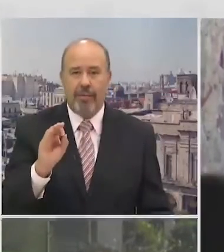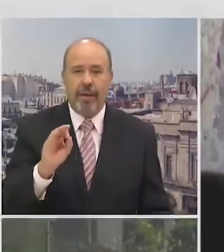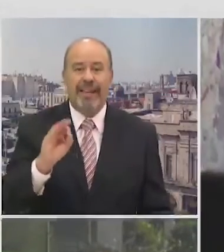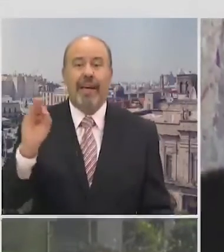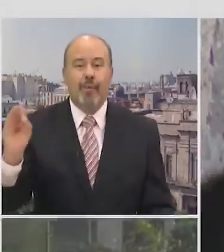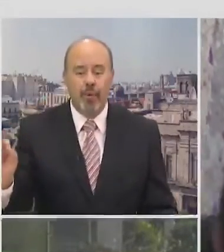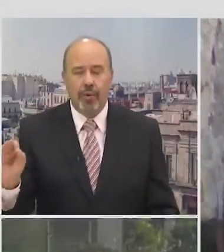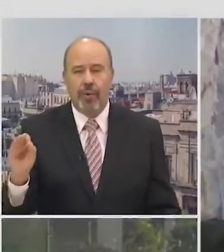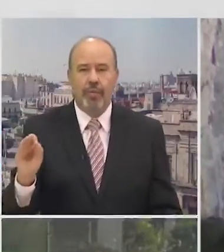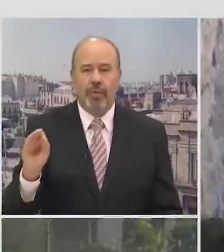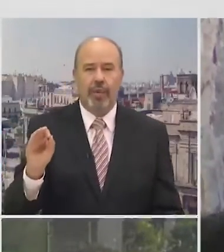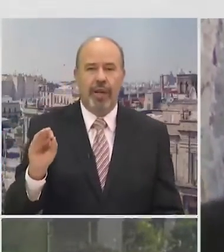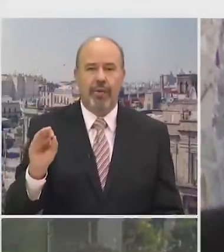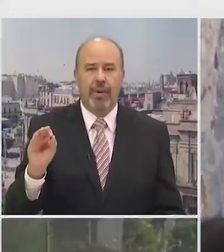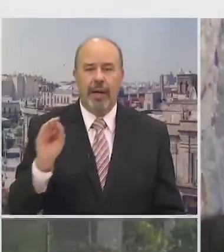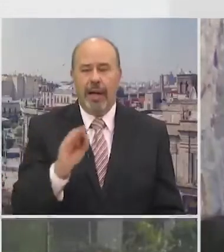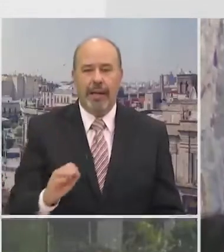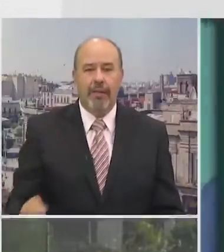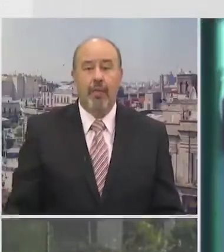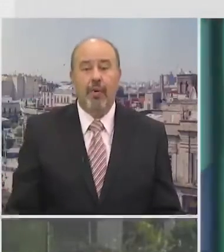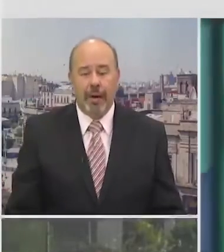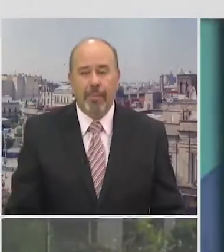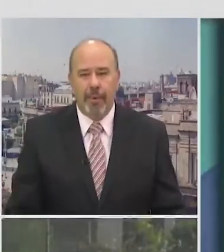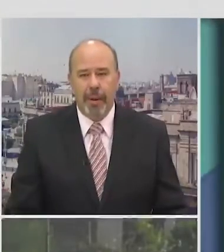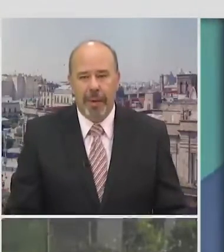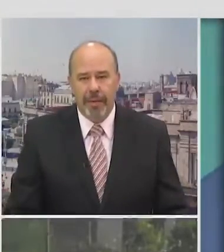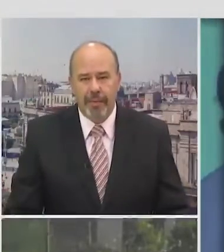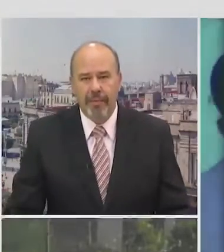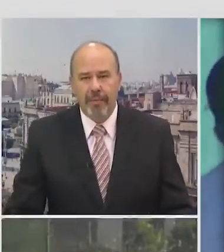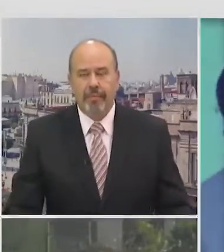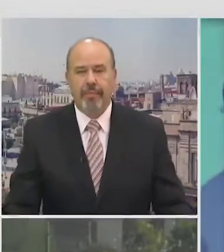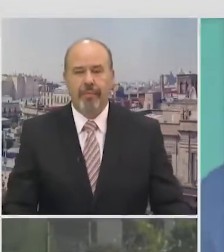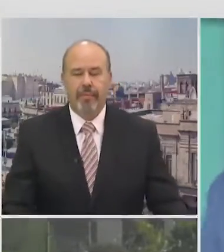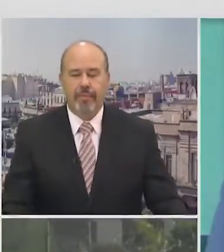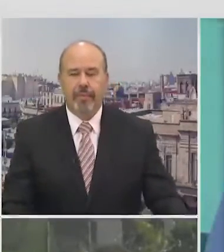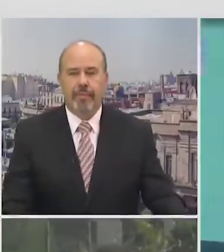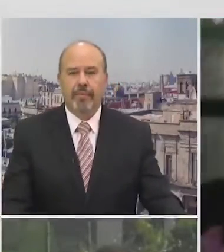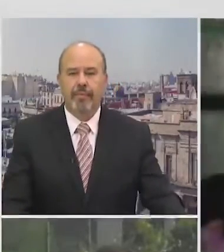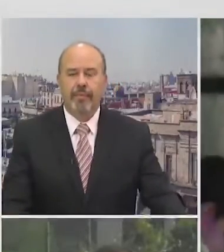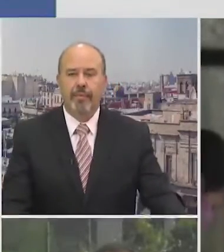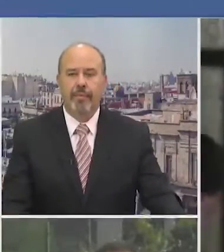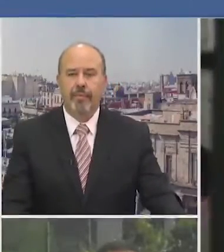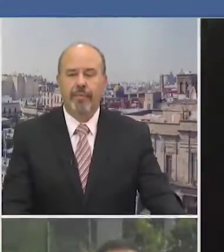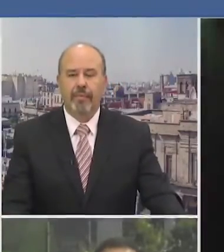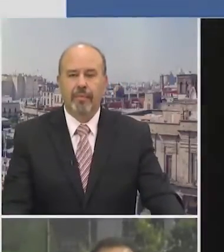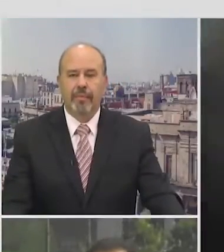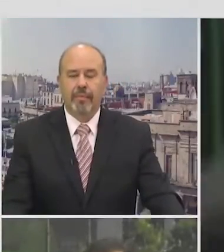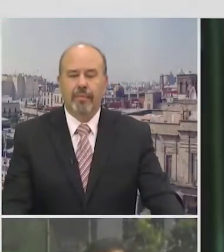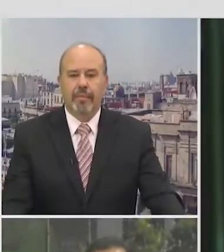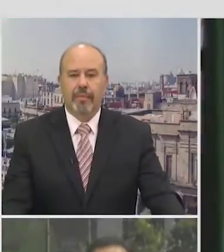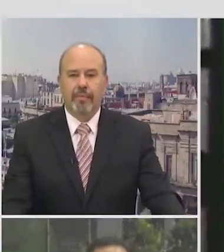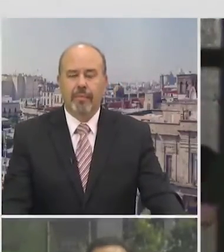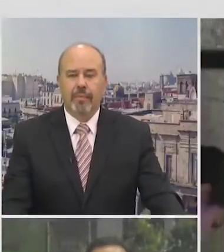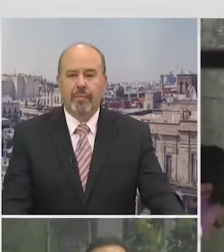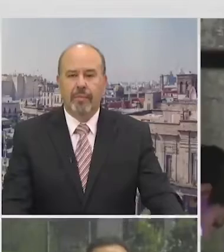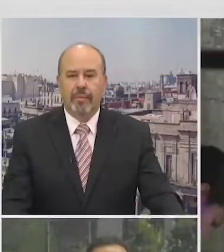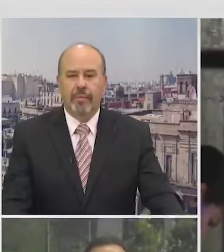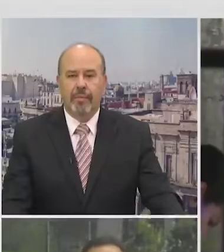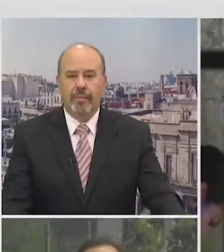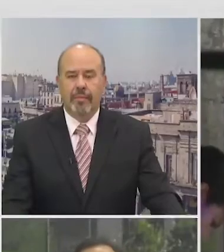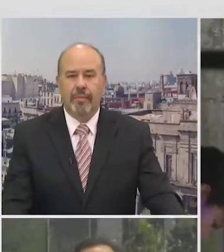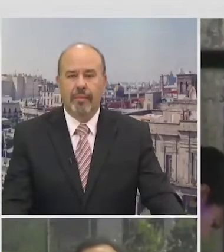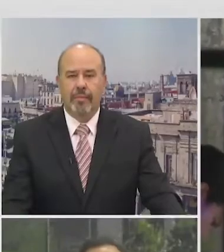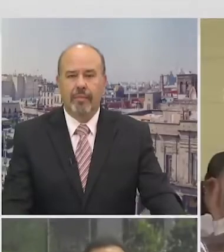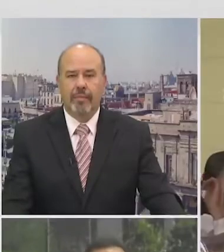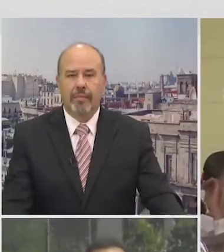que son atributos en muchos lados aquí son un gran problema fíjate que eso es lo preocupante raúl que desafortunadamente los resultados